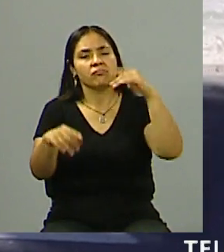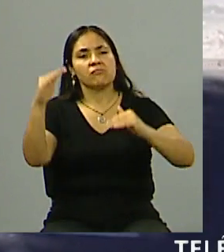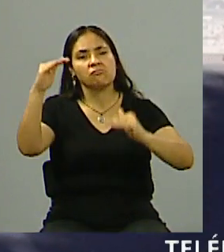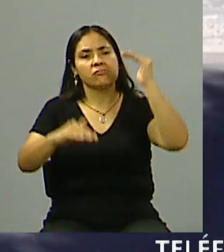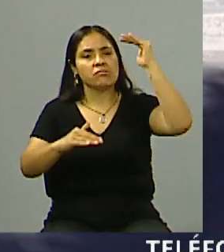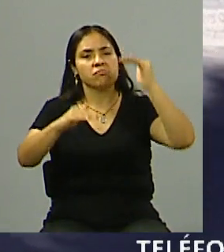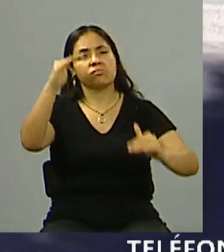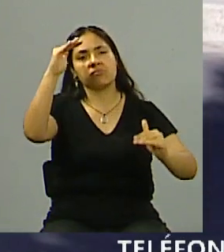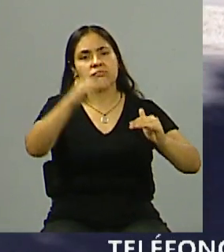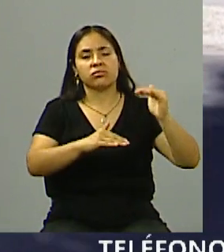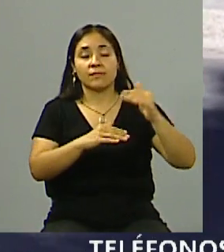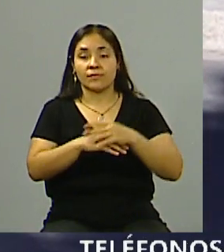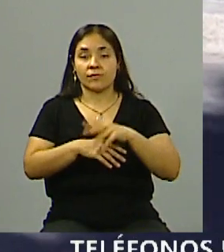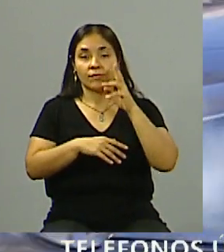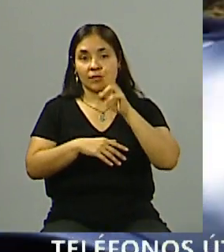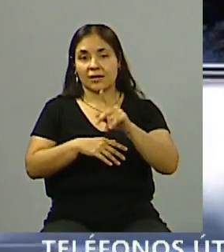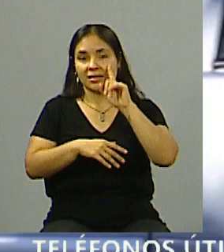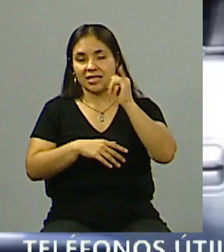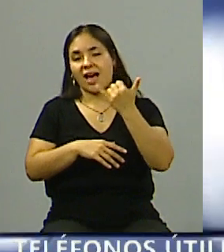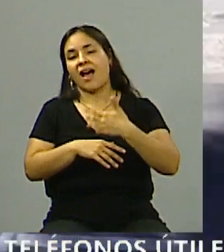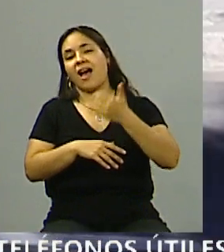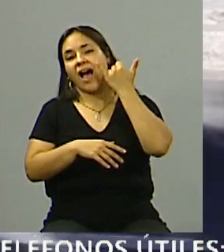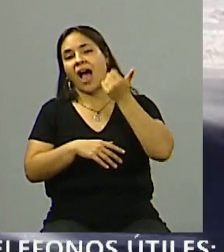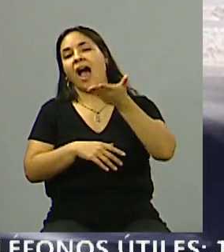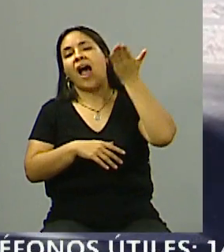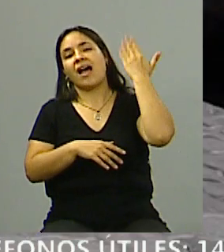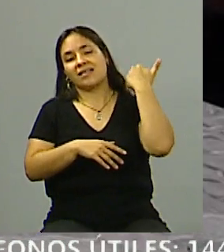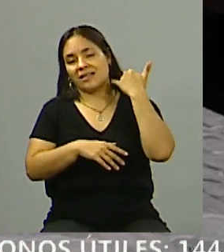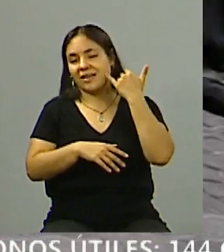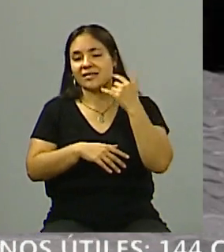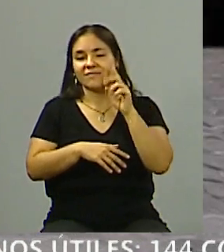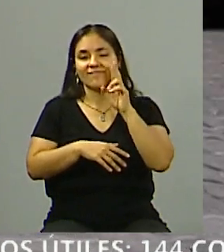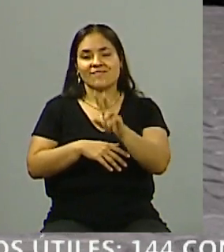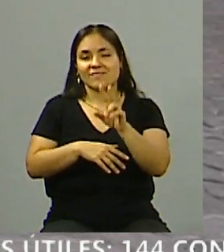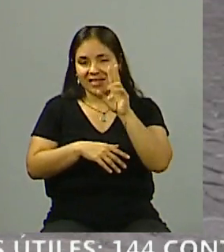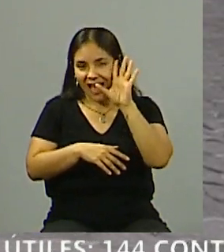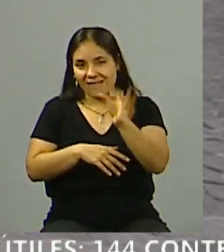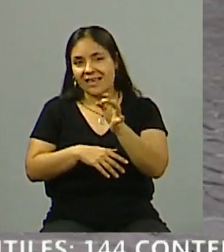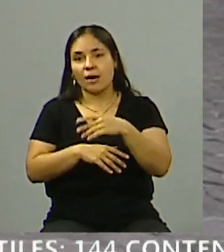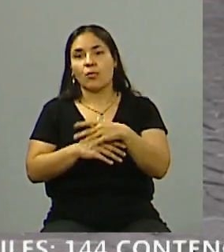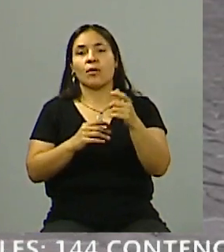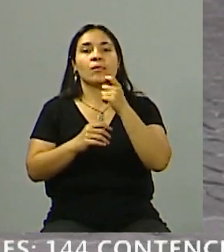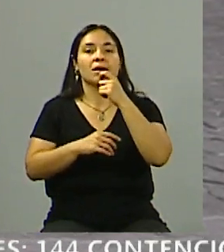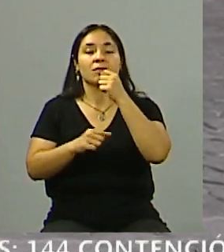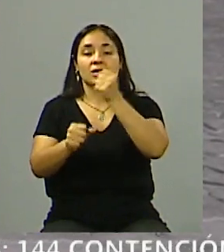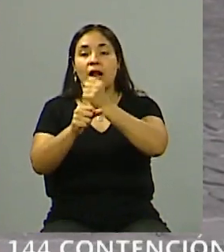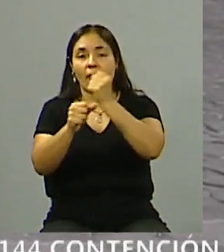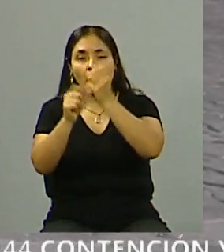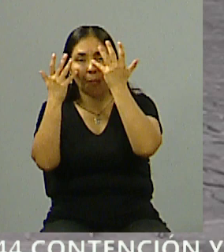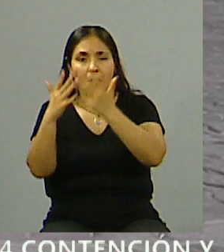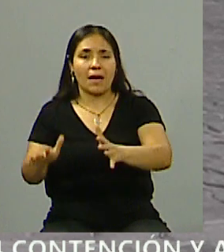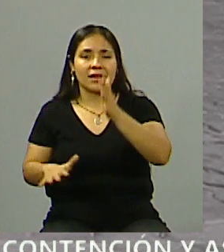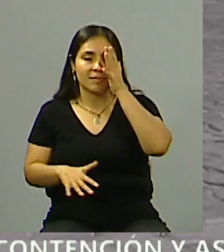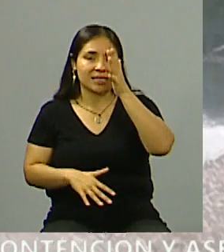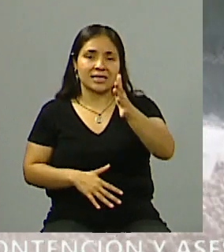lo que ya intuíamos y que muchas intuíamos, como que hubo un incremento del desempleo y de la